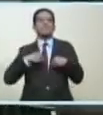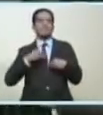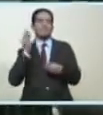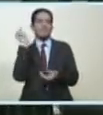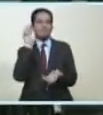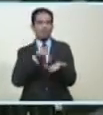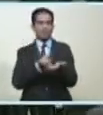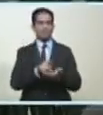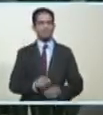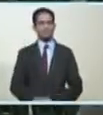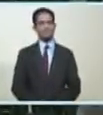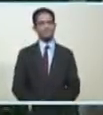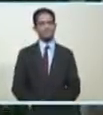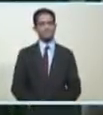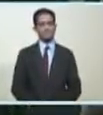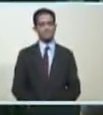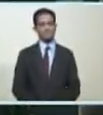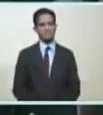de televisión,